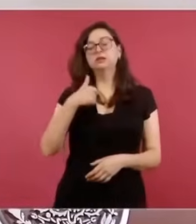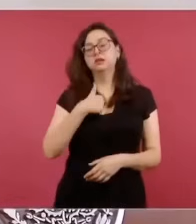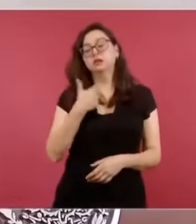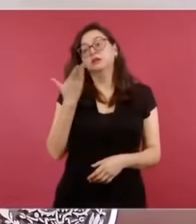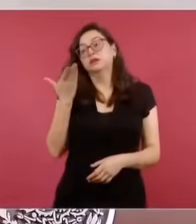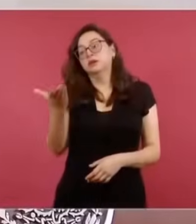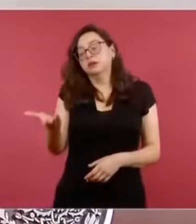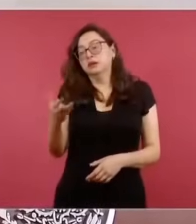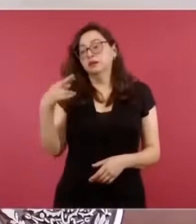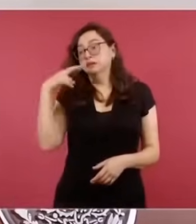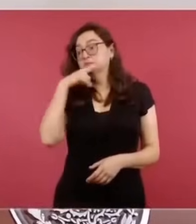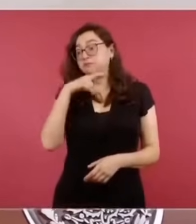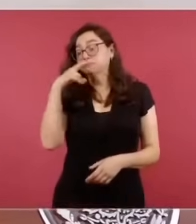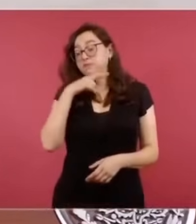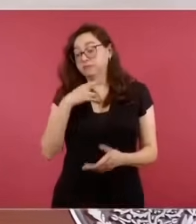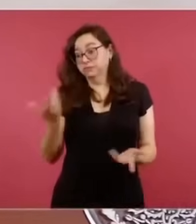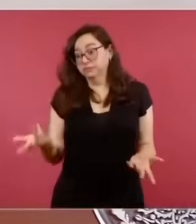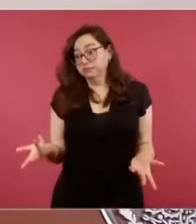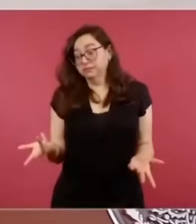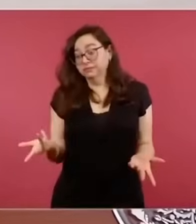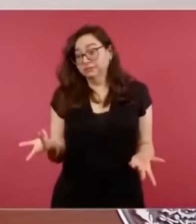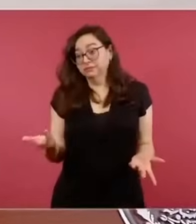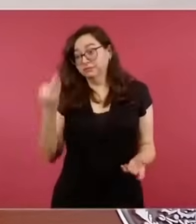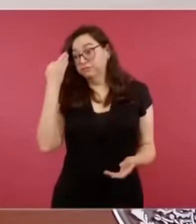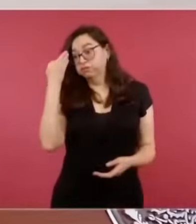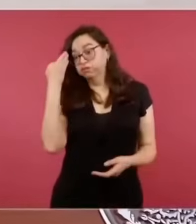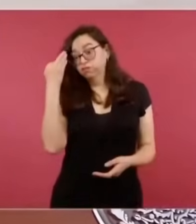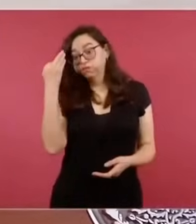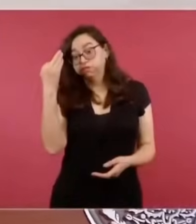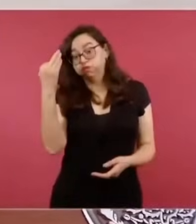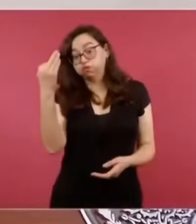que resolvieran pronto,